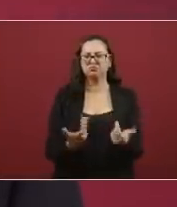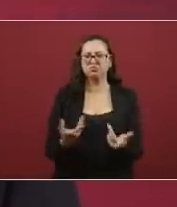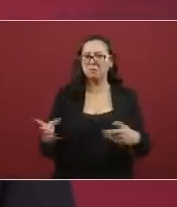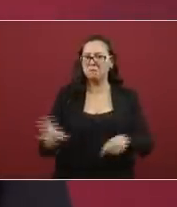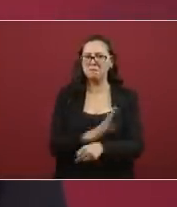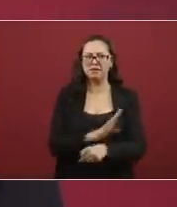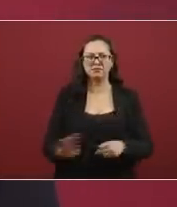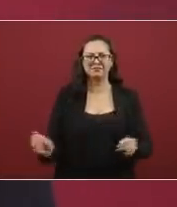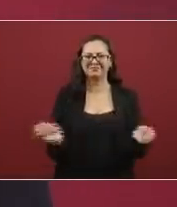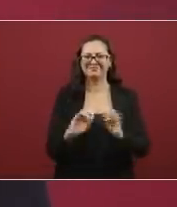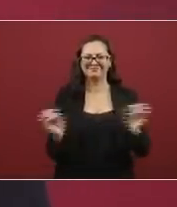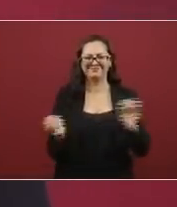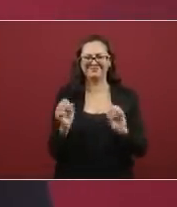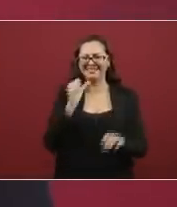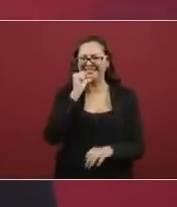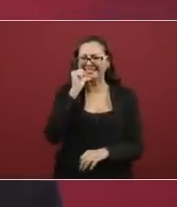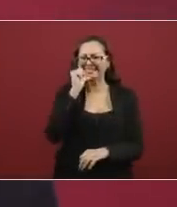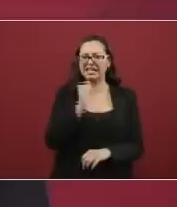contrario,